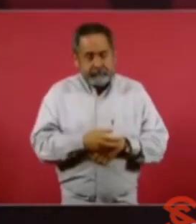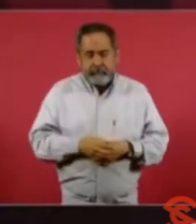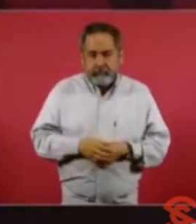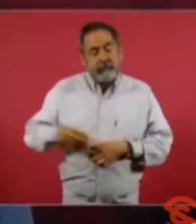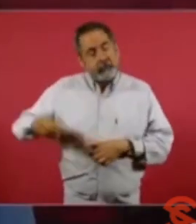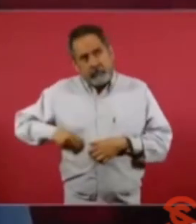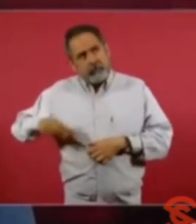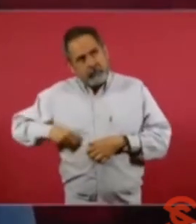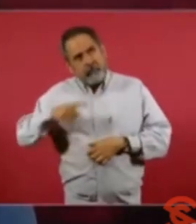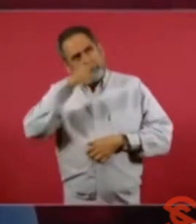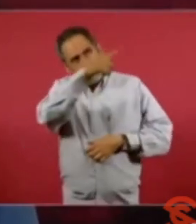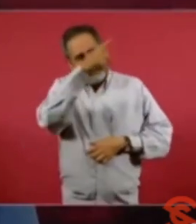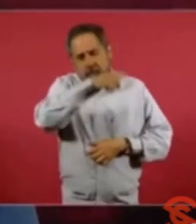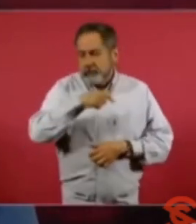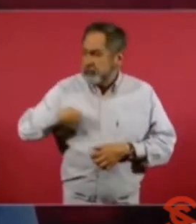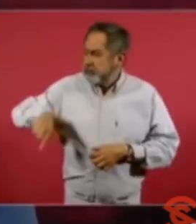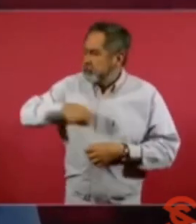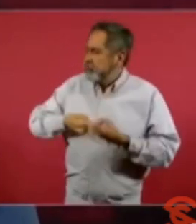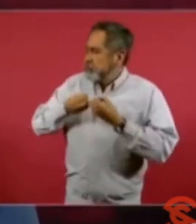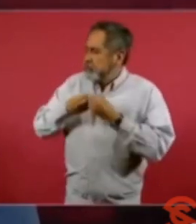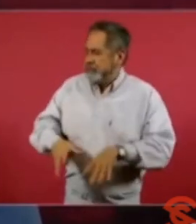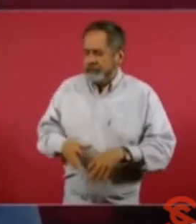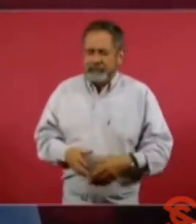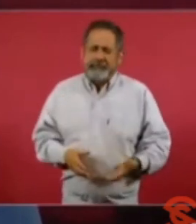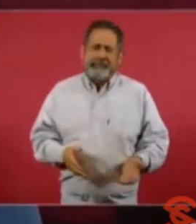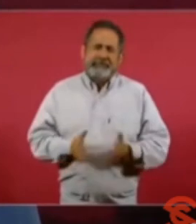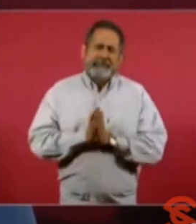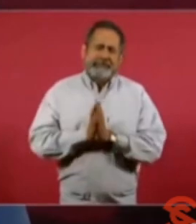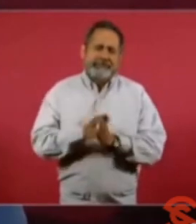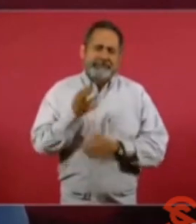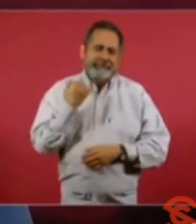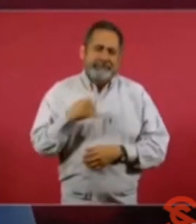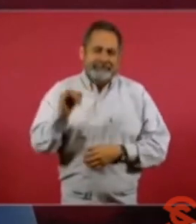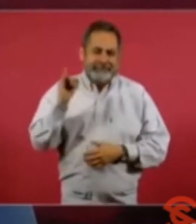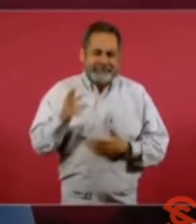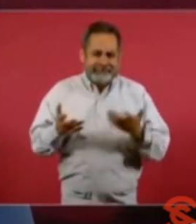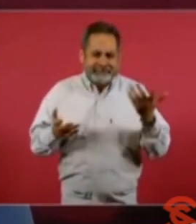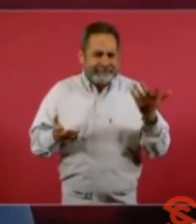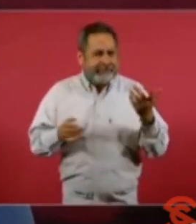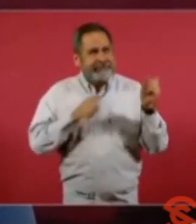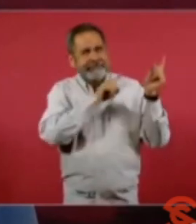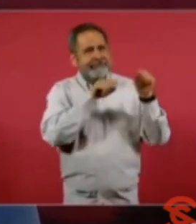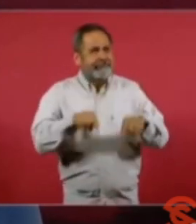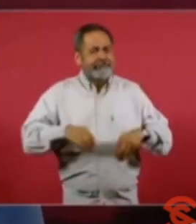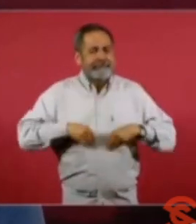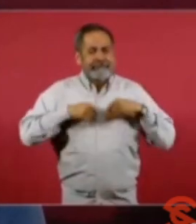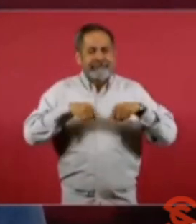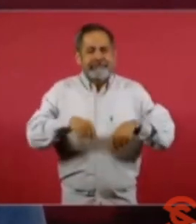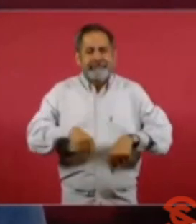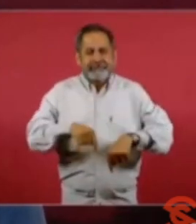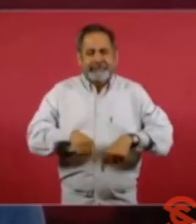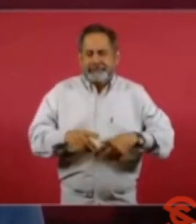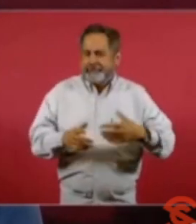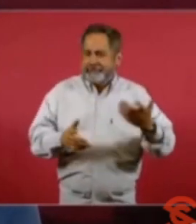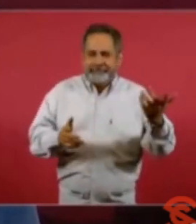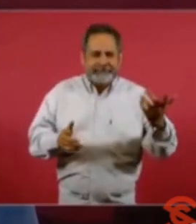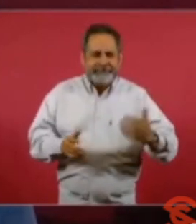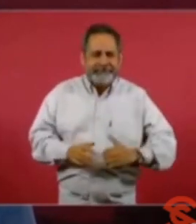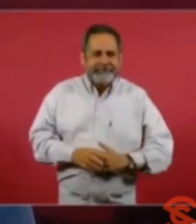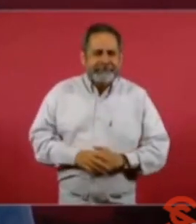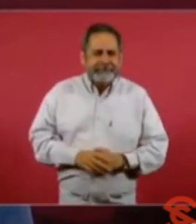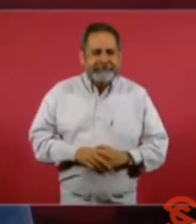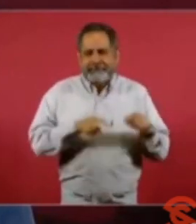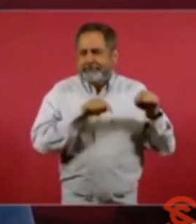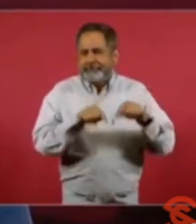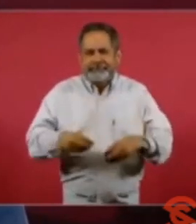culpa de los estadounidenses o de los que este vienen a vivir a